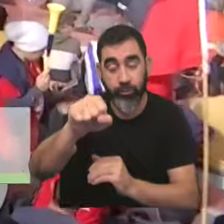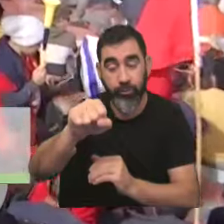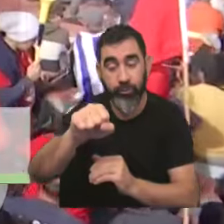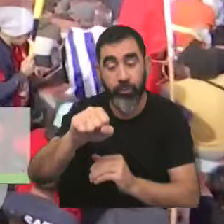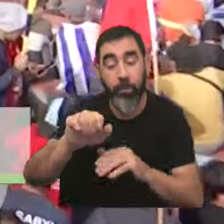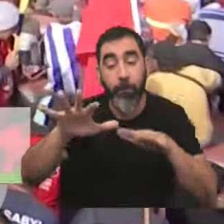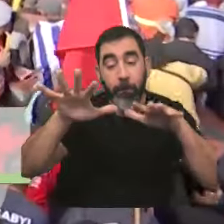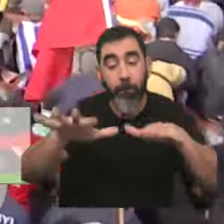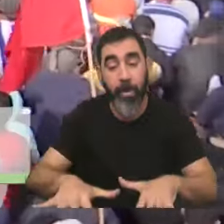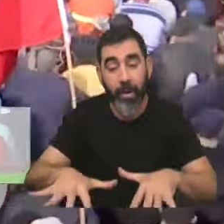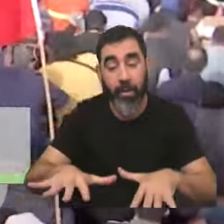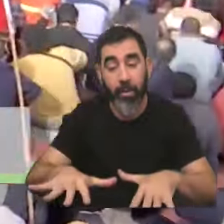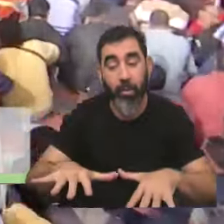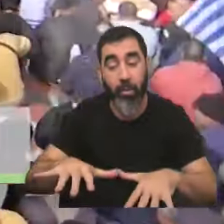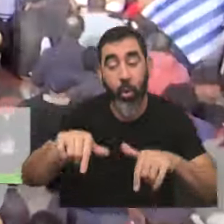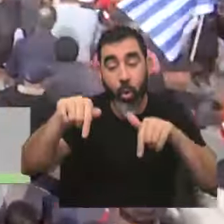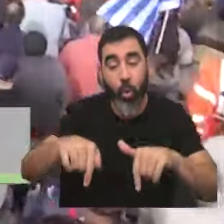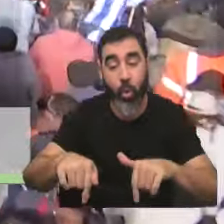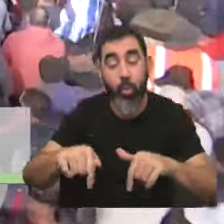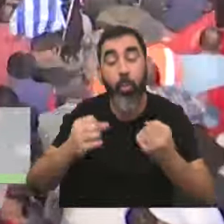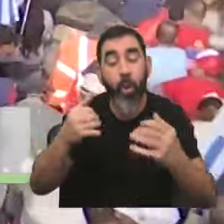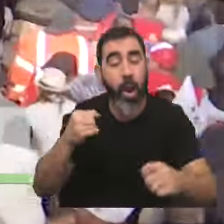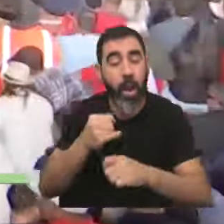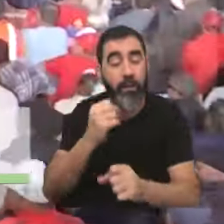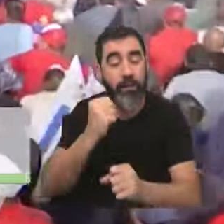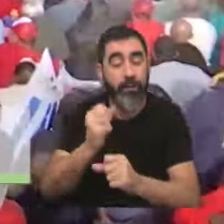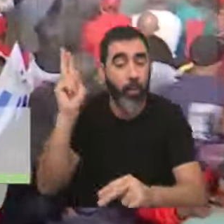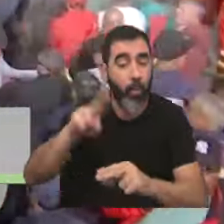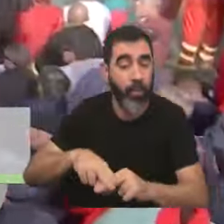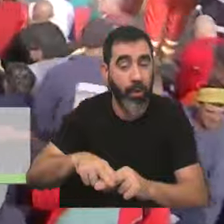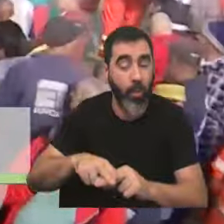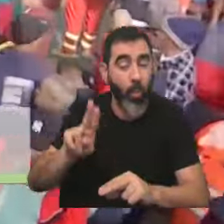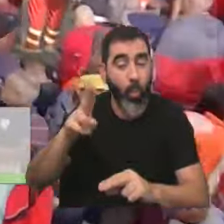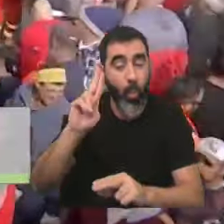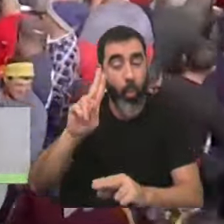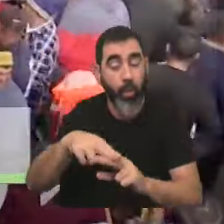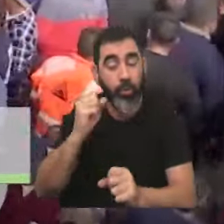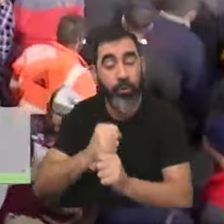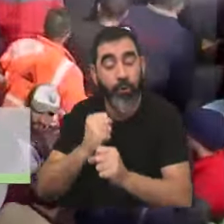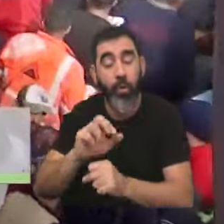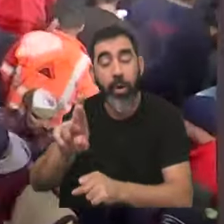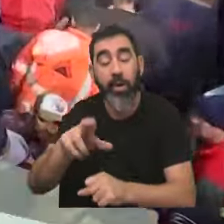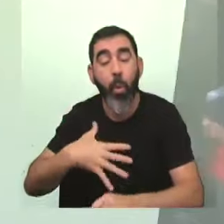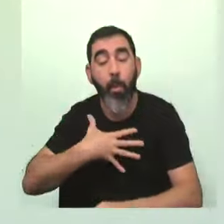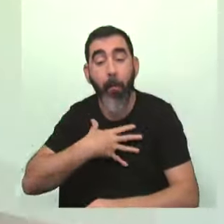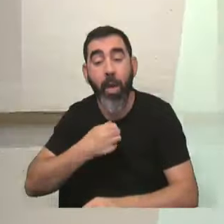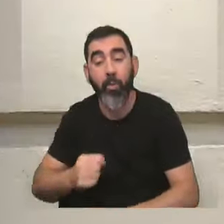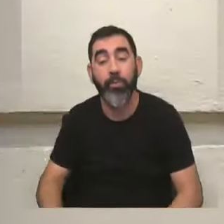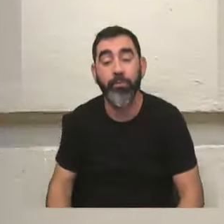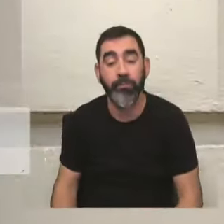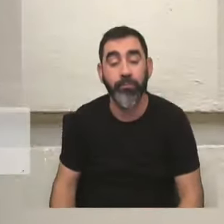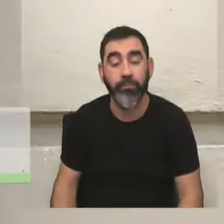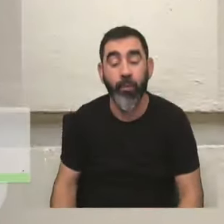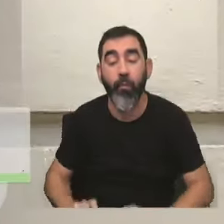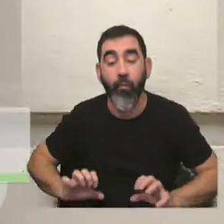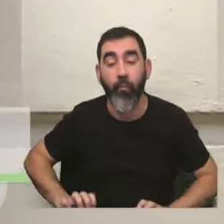sunka realizó un paro este lunes ante un accidente fatal que terminó con la vida de un trabajador en Río branco los